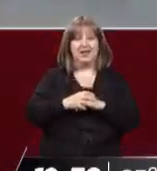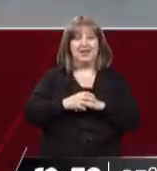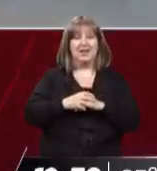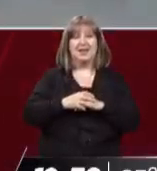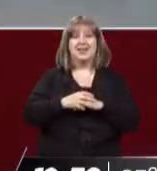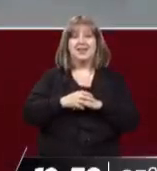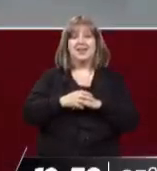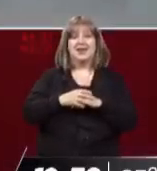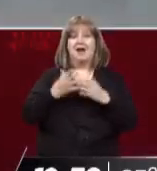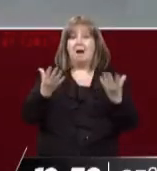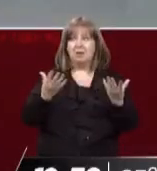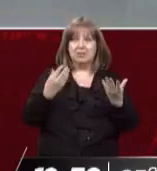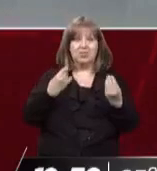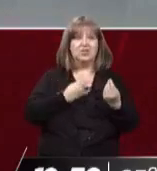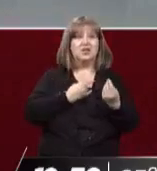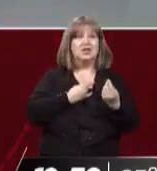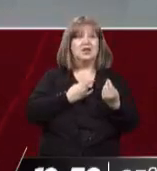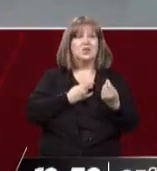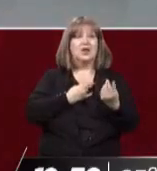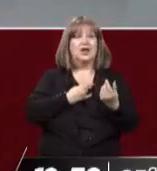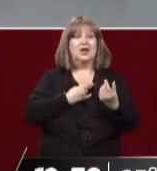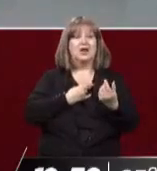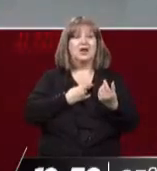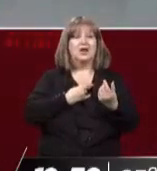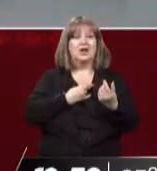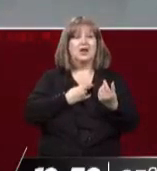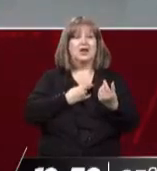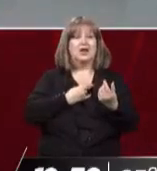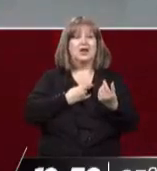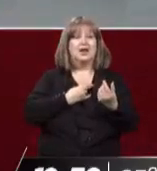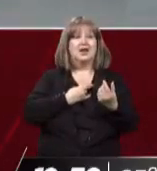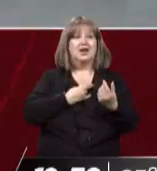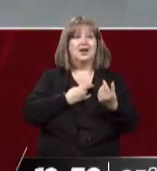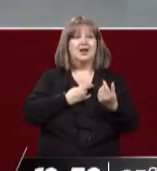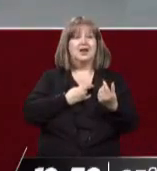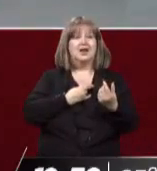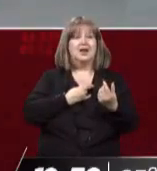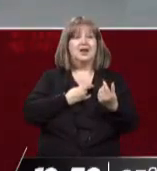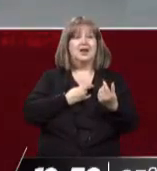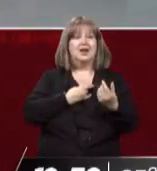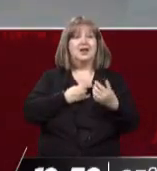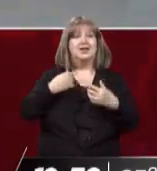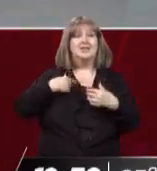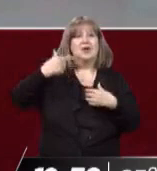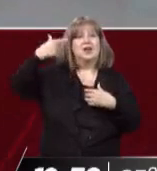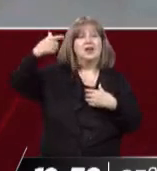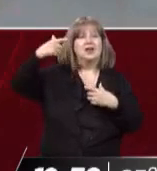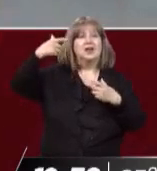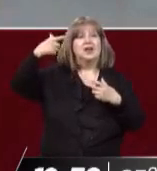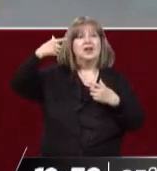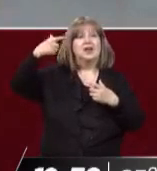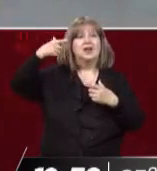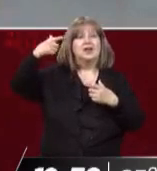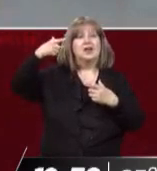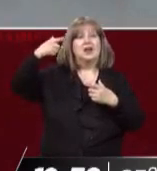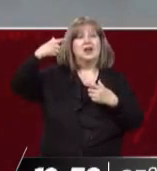A ver, ¿dónde está? ¿Se fue? Hola, hola chicos, perdón, soy Luis. Soy Luis, no, es que Julián no